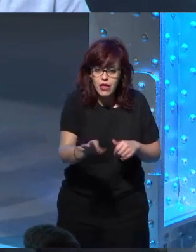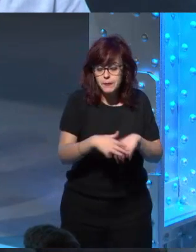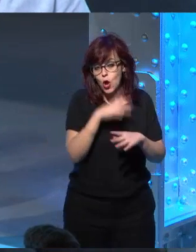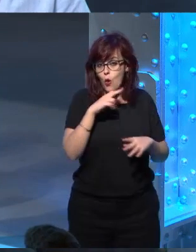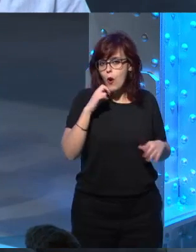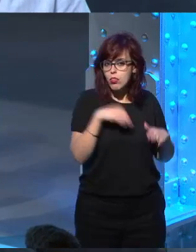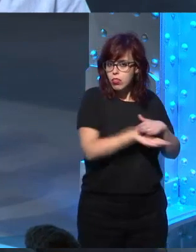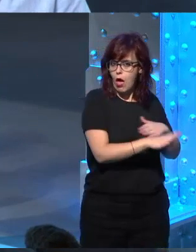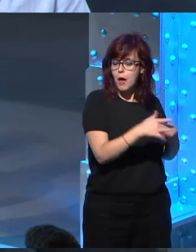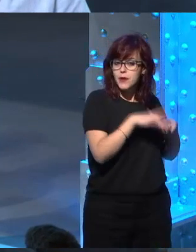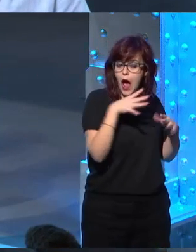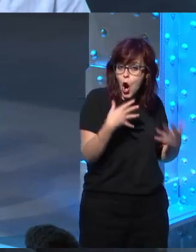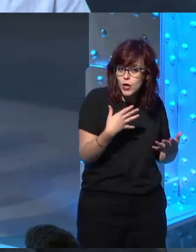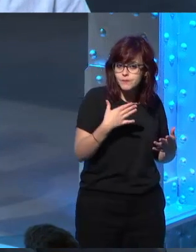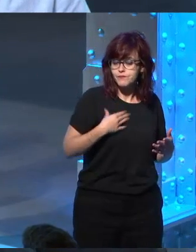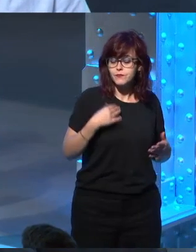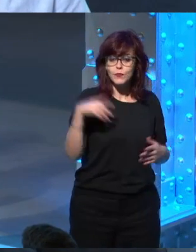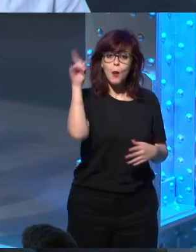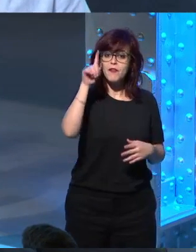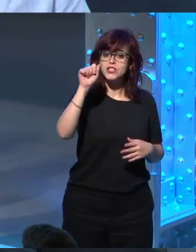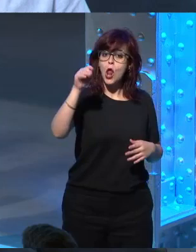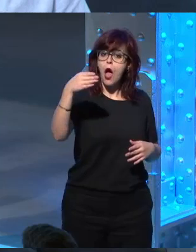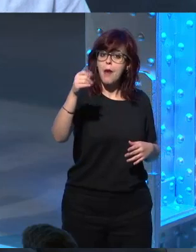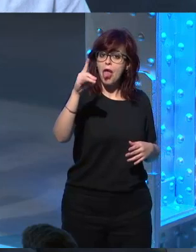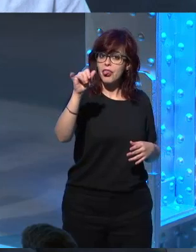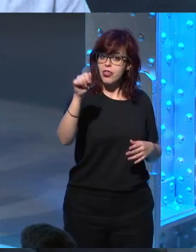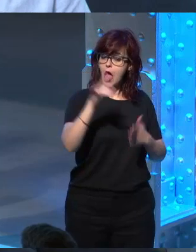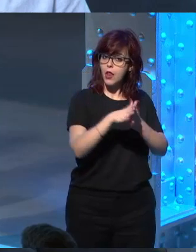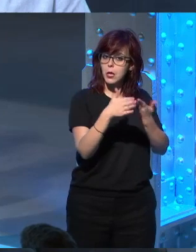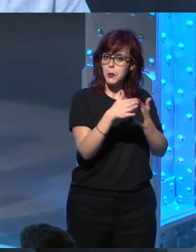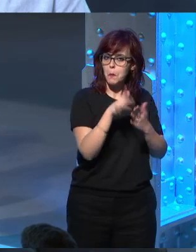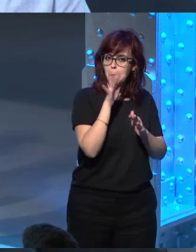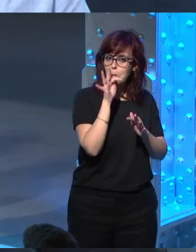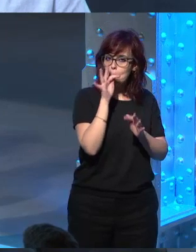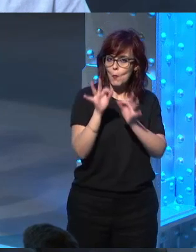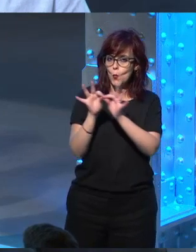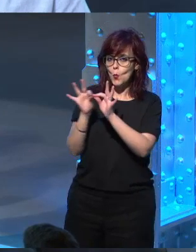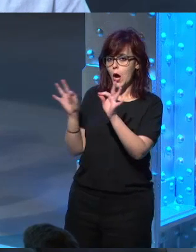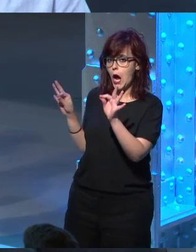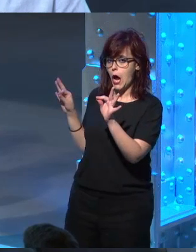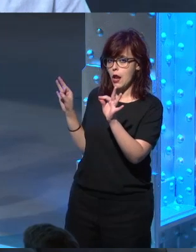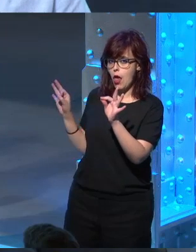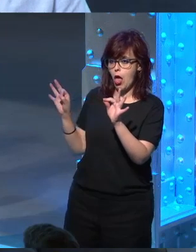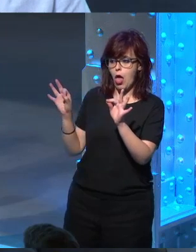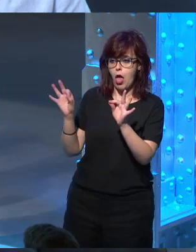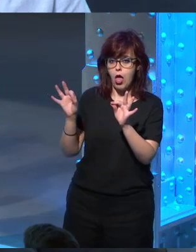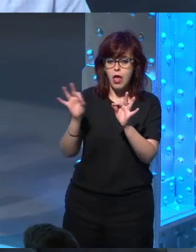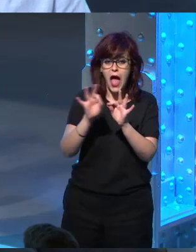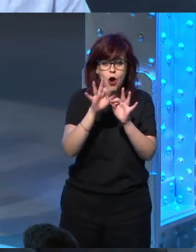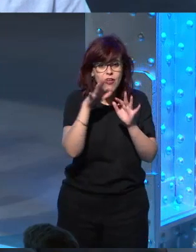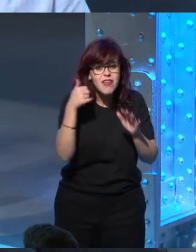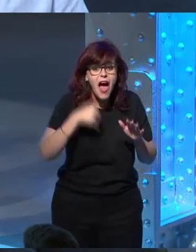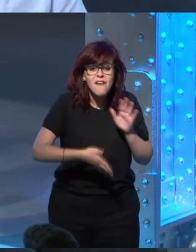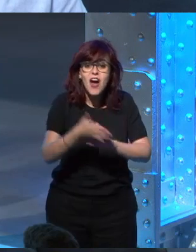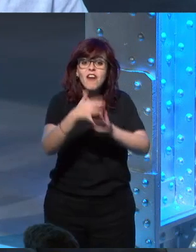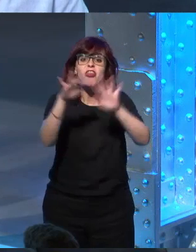para ahora. ¿Me da usted la documentación del profesor Abadía? Nada. Y ahora voy por el libro. Es que han hecho 9, yo creo que son 10 libros. Claro,